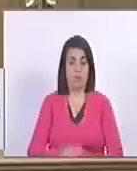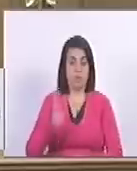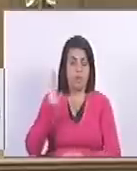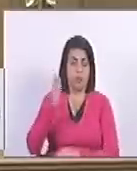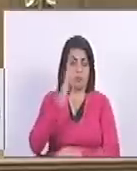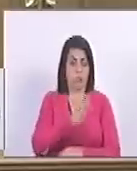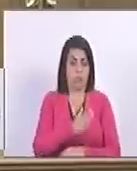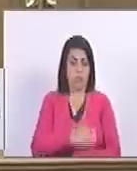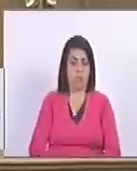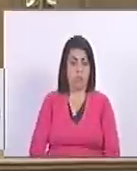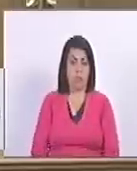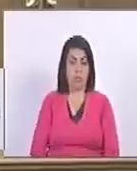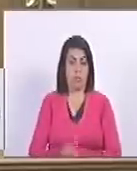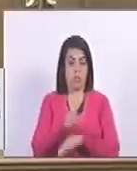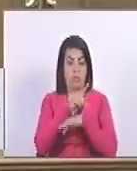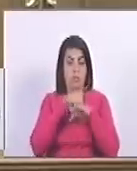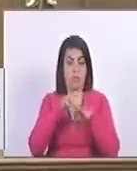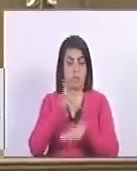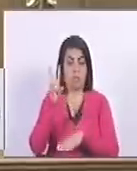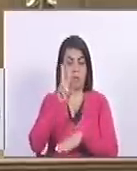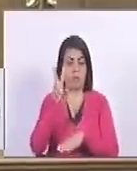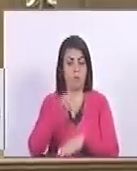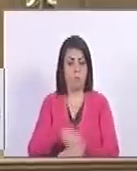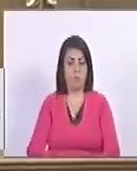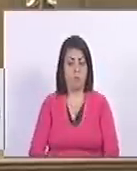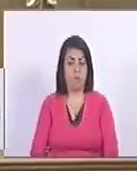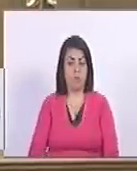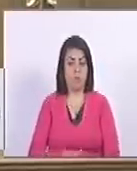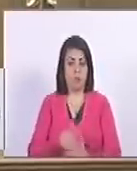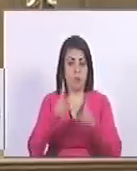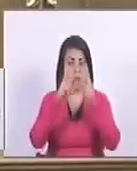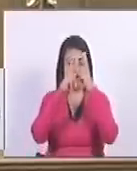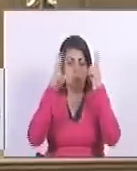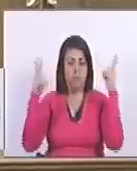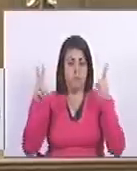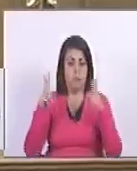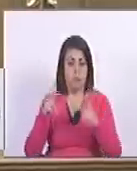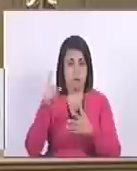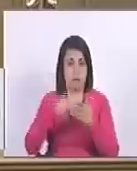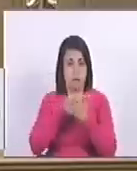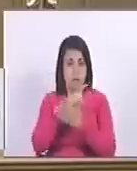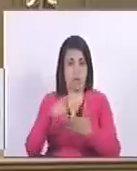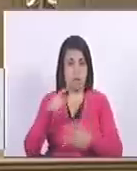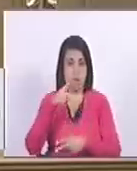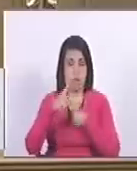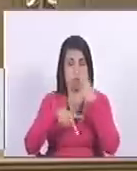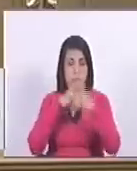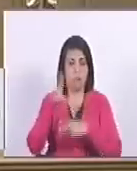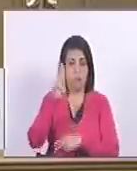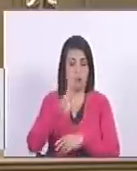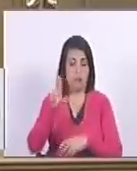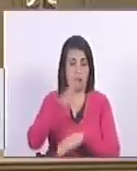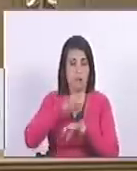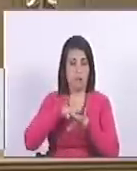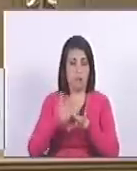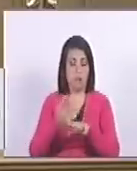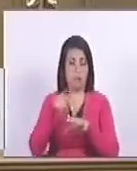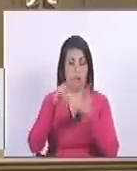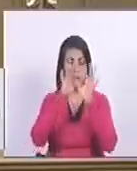condena al gobierno venezolano por el tema de las inhabilitaciones, utilizado solo como